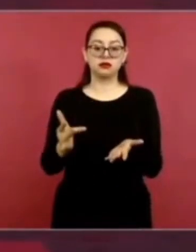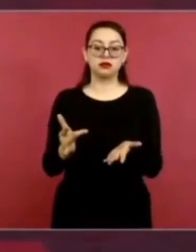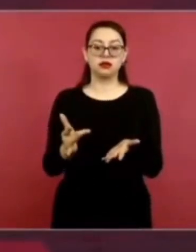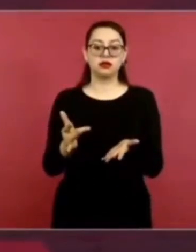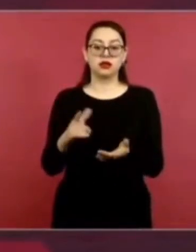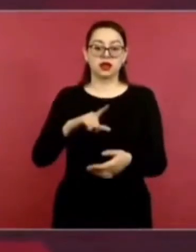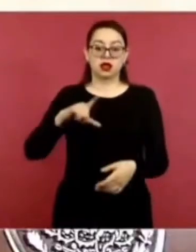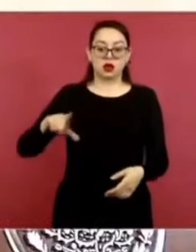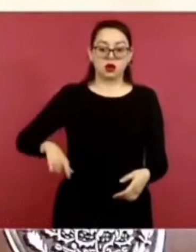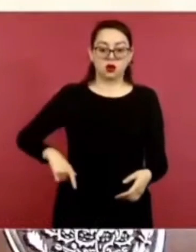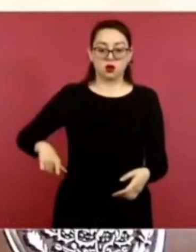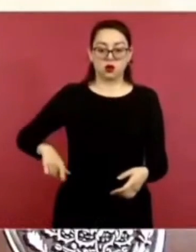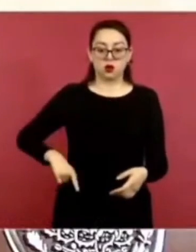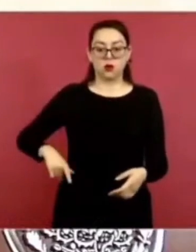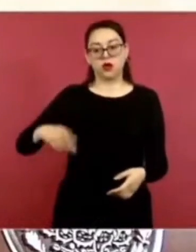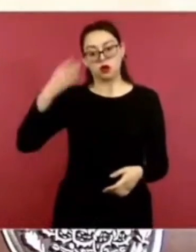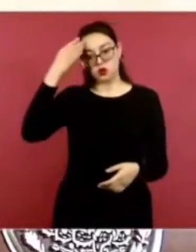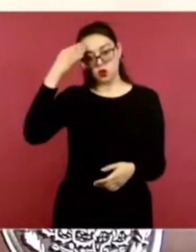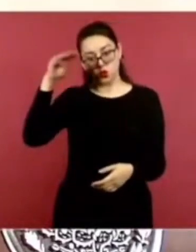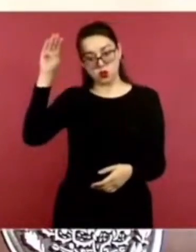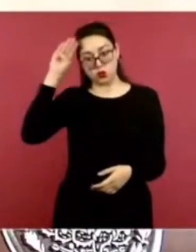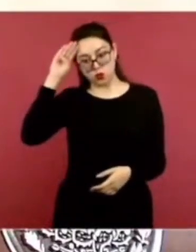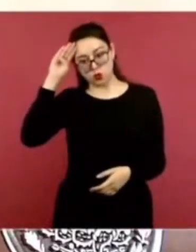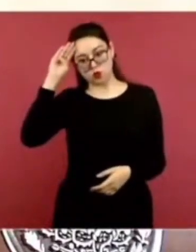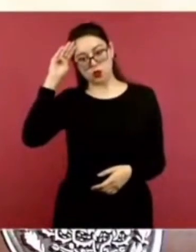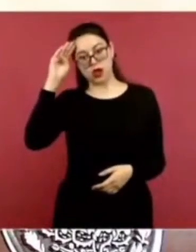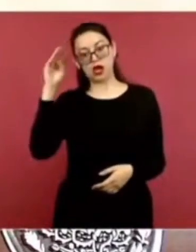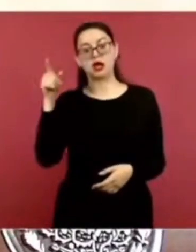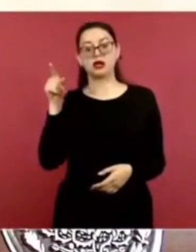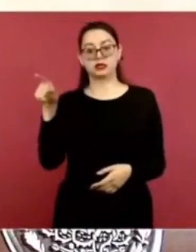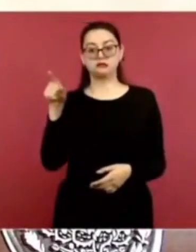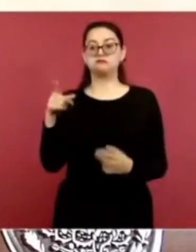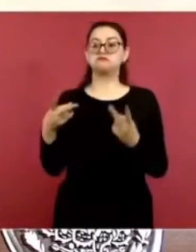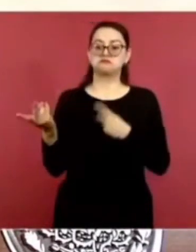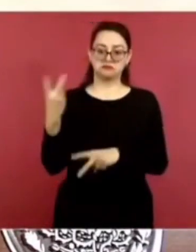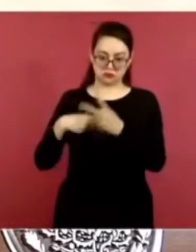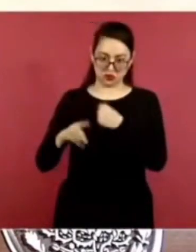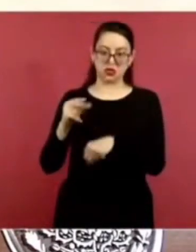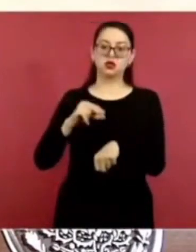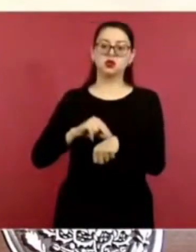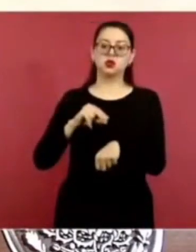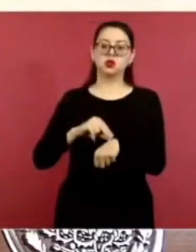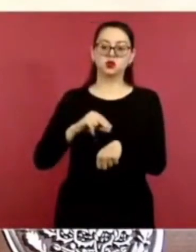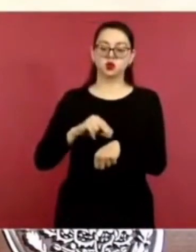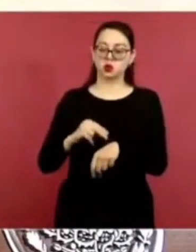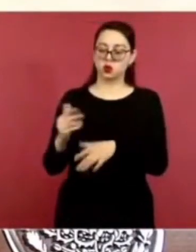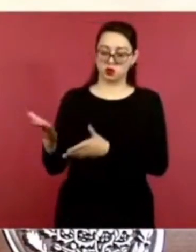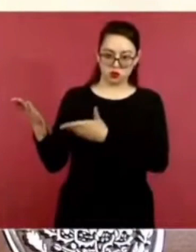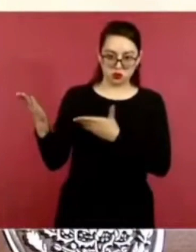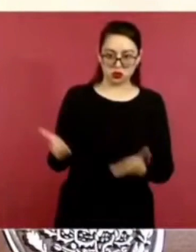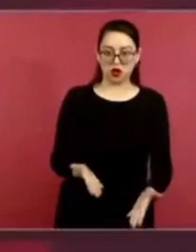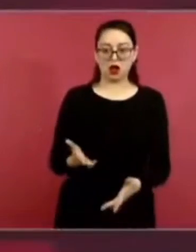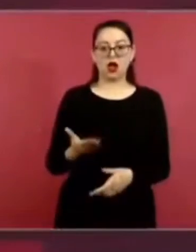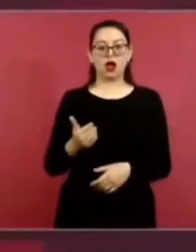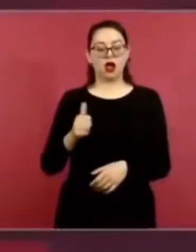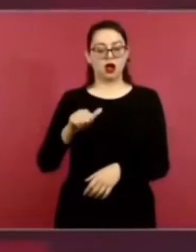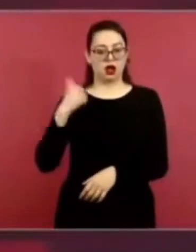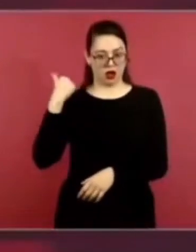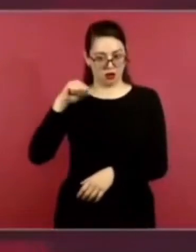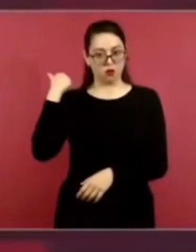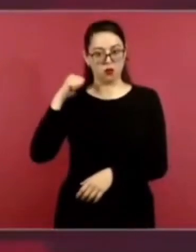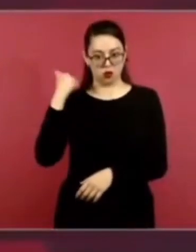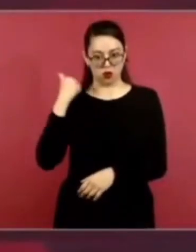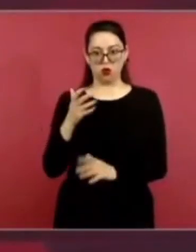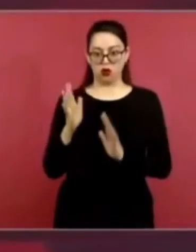al gobierno y al pueblo de Cuba, porque nos mandaron médicos que ya están en Acapulco.